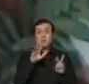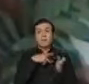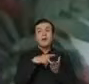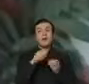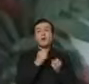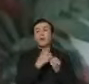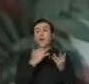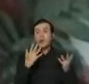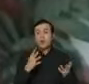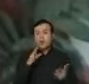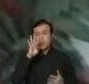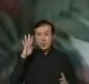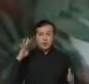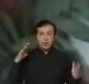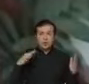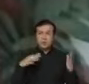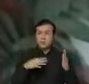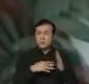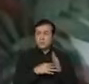pagar